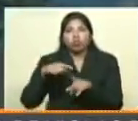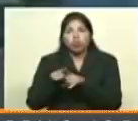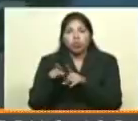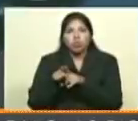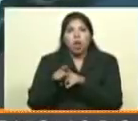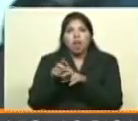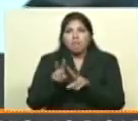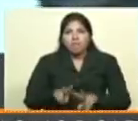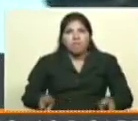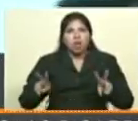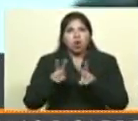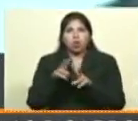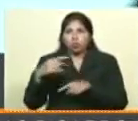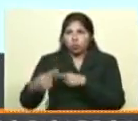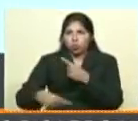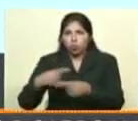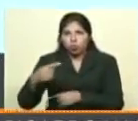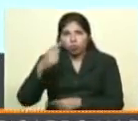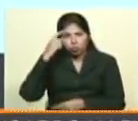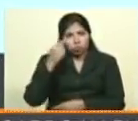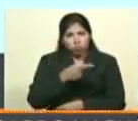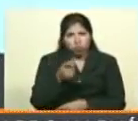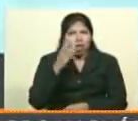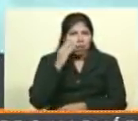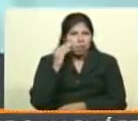Ustedes han regado algún día un árbol, ¿verdad?